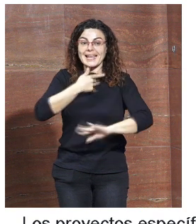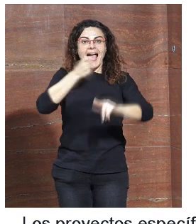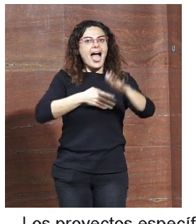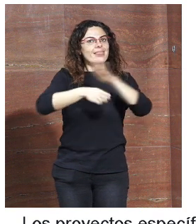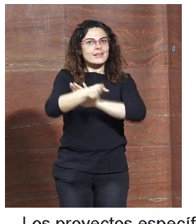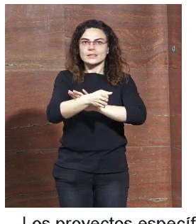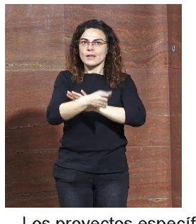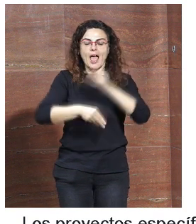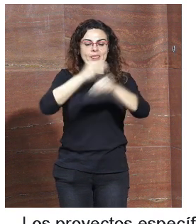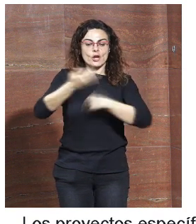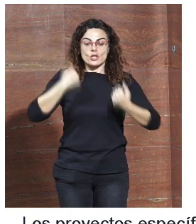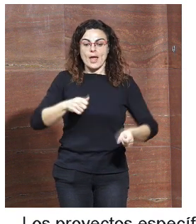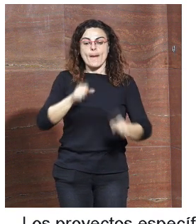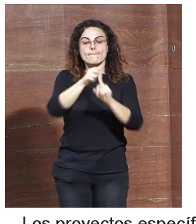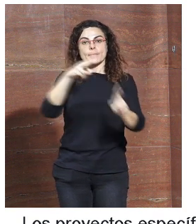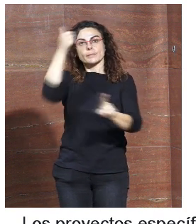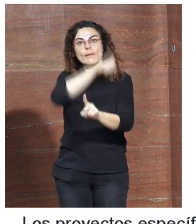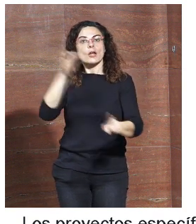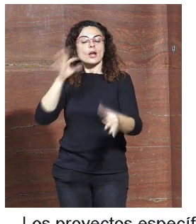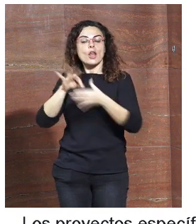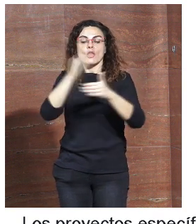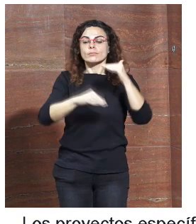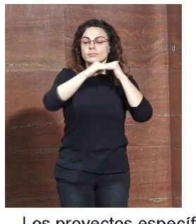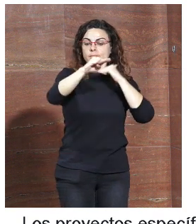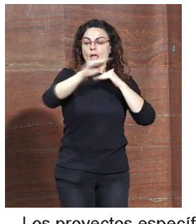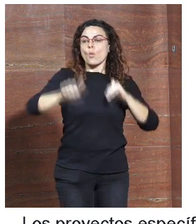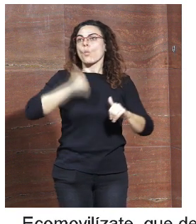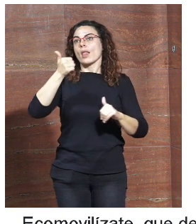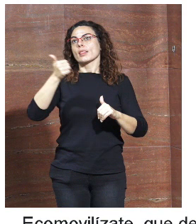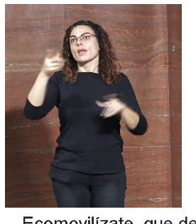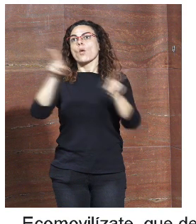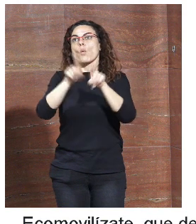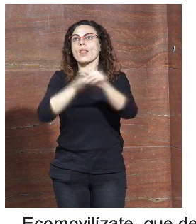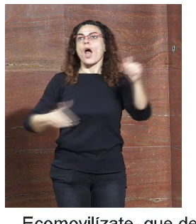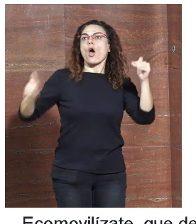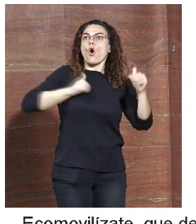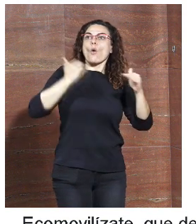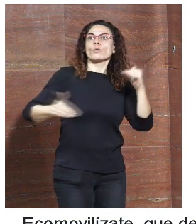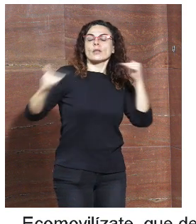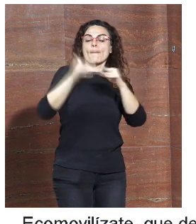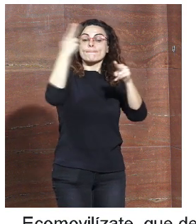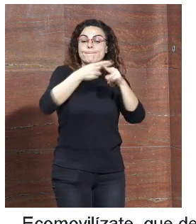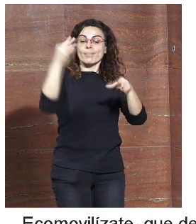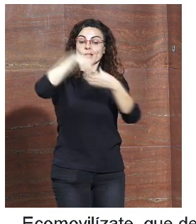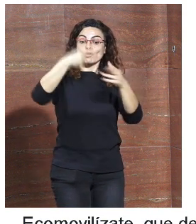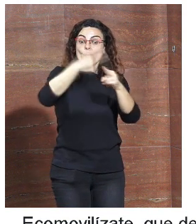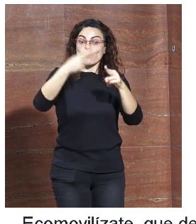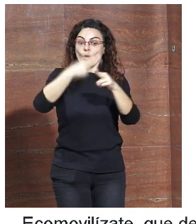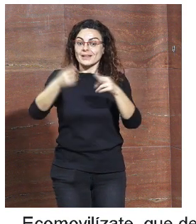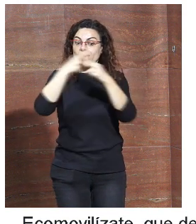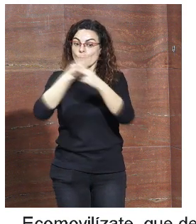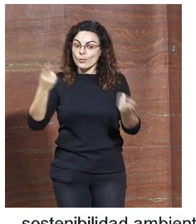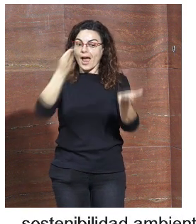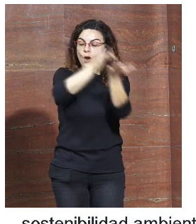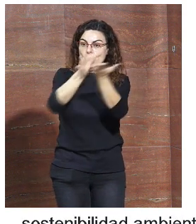accesibilidad, la perspectiva de género a la sostenibilidad ambiental y la igualdad de oportunidades en las políticas públicas urbanas, ¿vale? Porque también desde